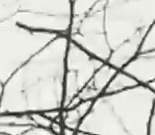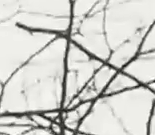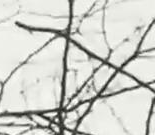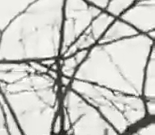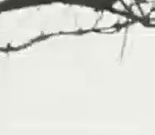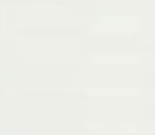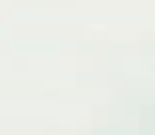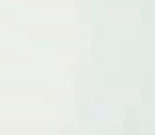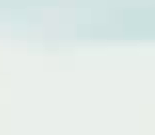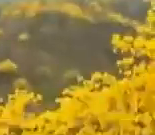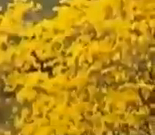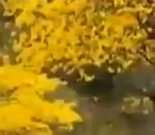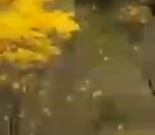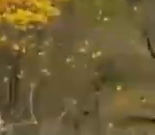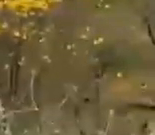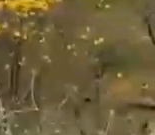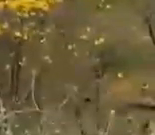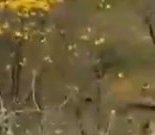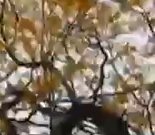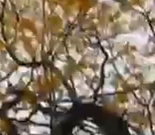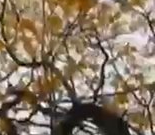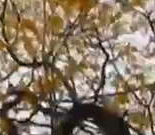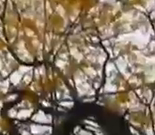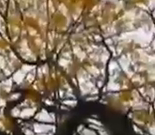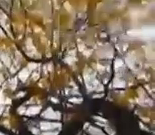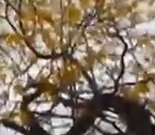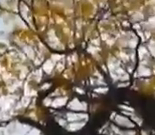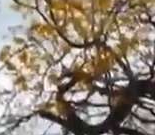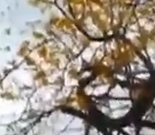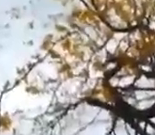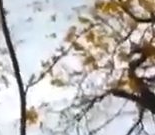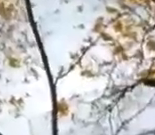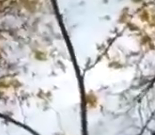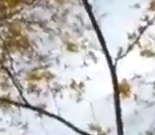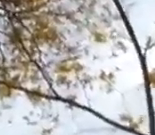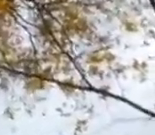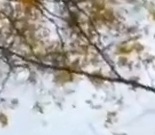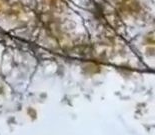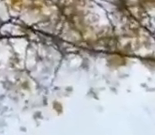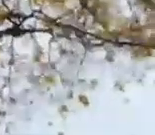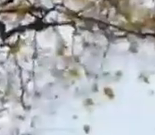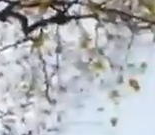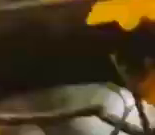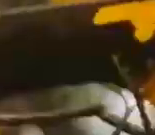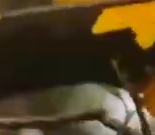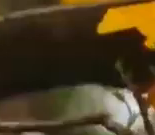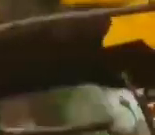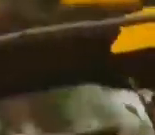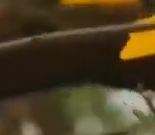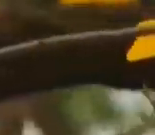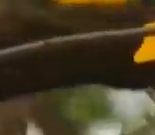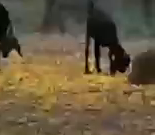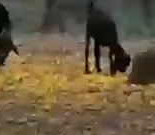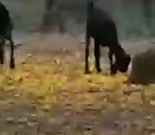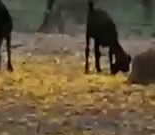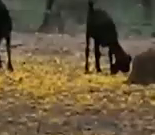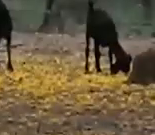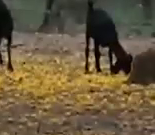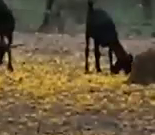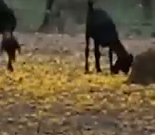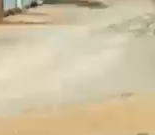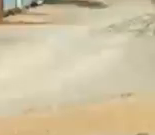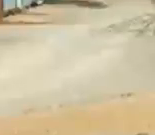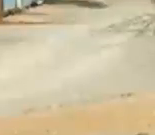que a diferencia de la última floración que generalmente se da a inicios de año, en esta ocasión empezaron a manifestarse hermosas flores de